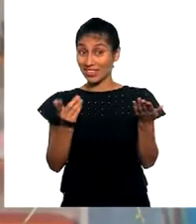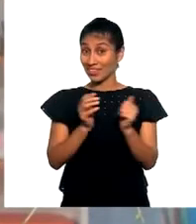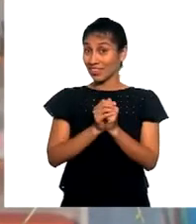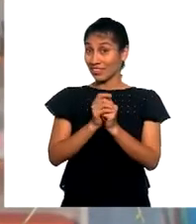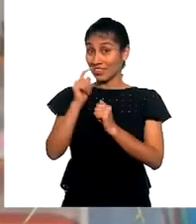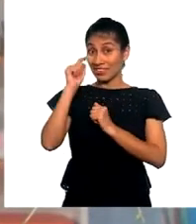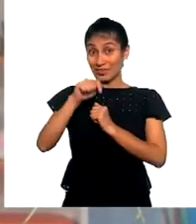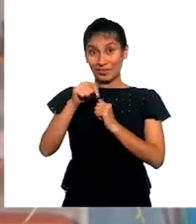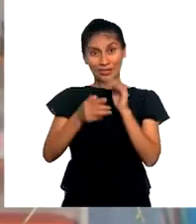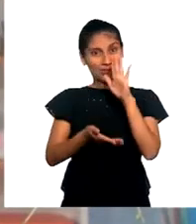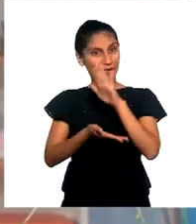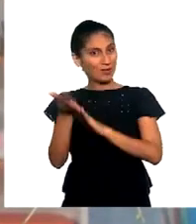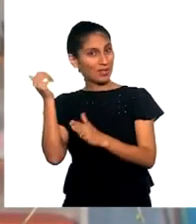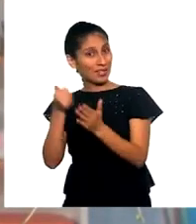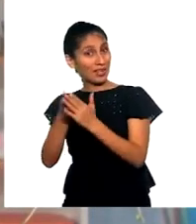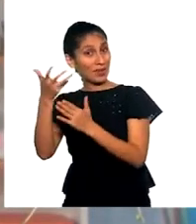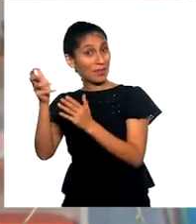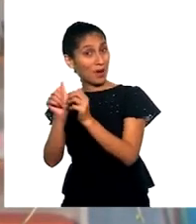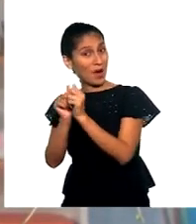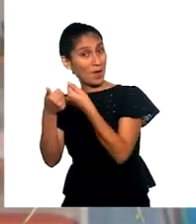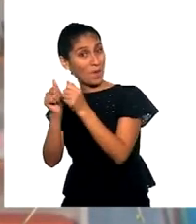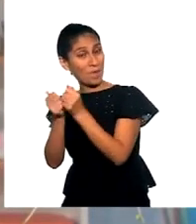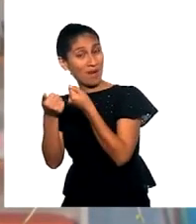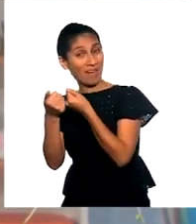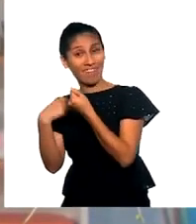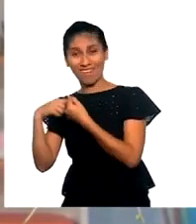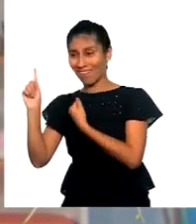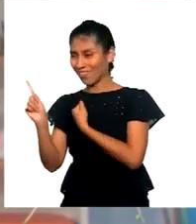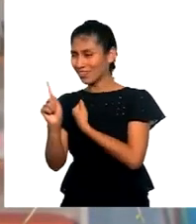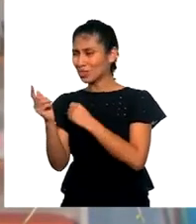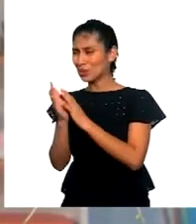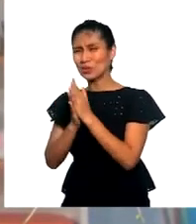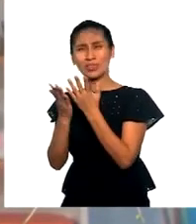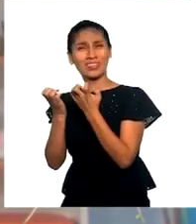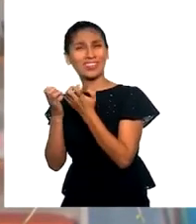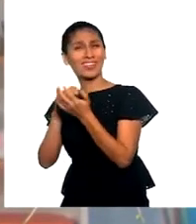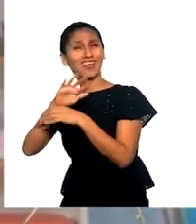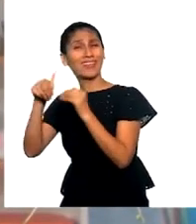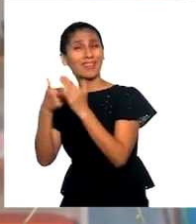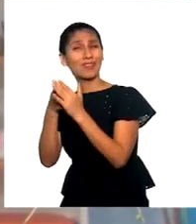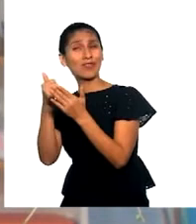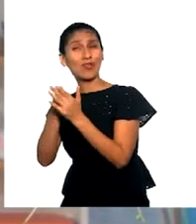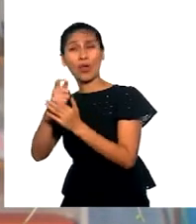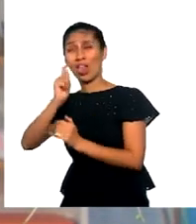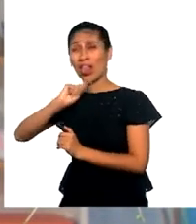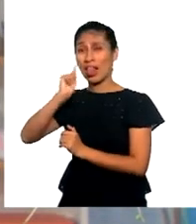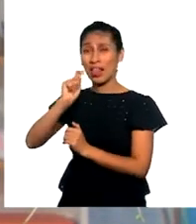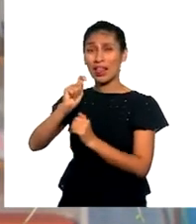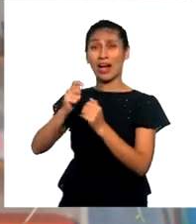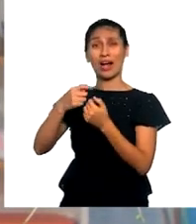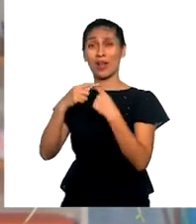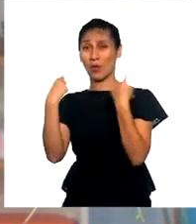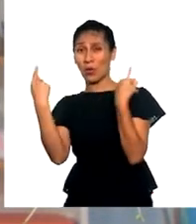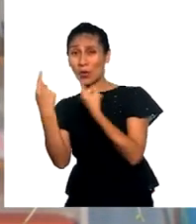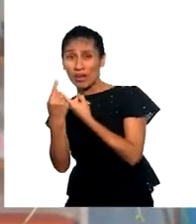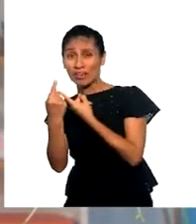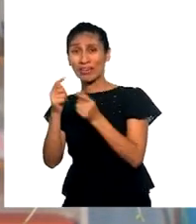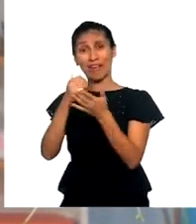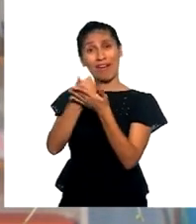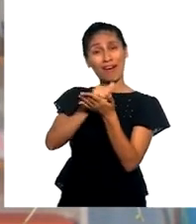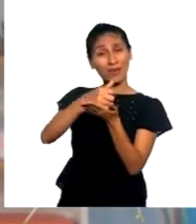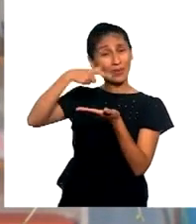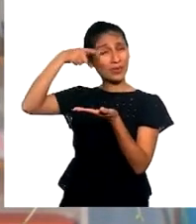hoy salí a comprar el pan y por el camino se me antojó todo helados chiquitos arroz con leche rodajas de piña